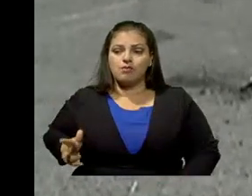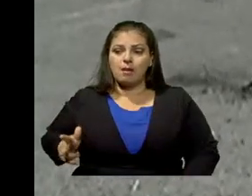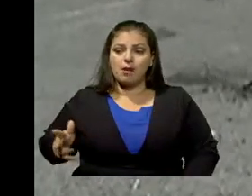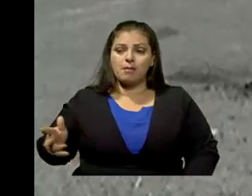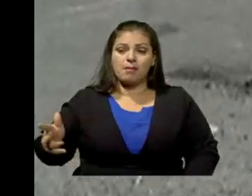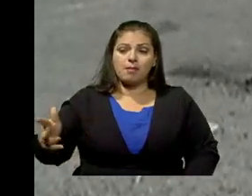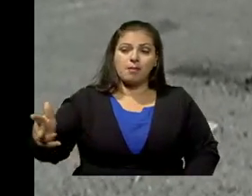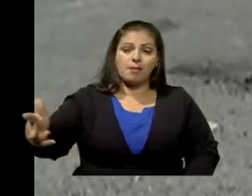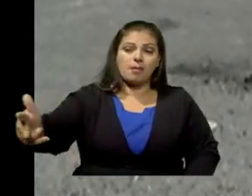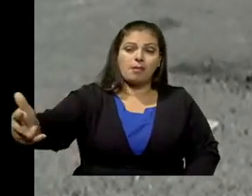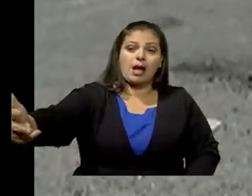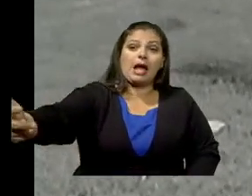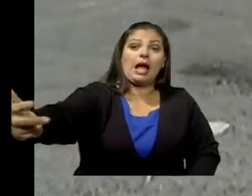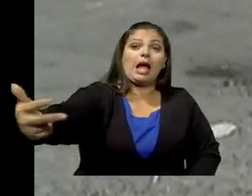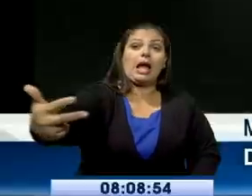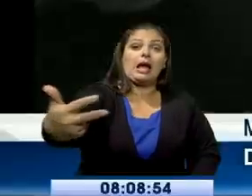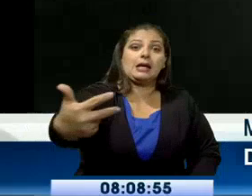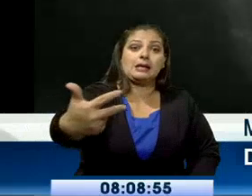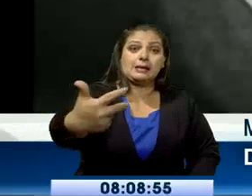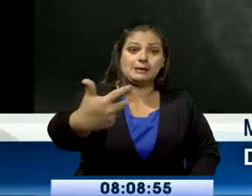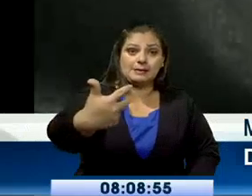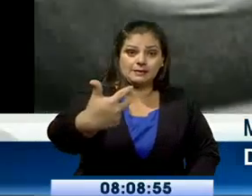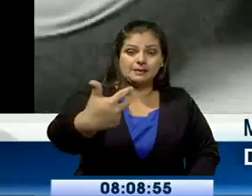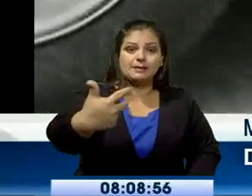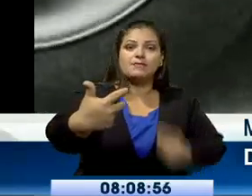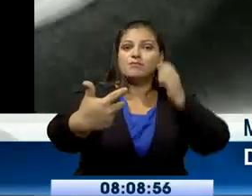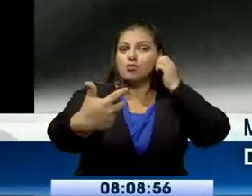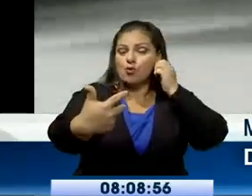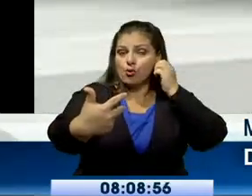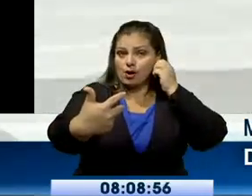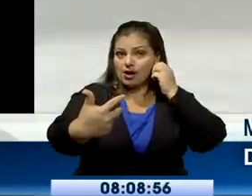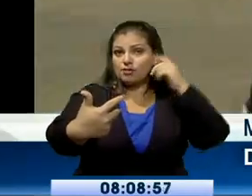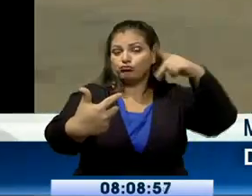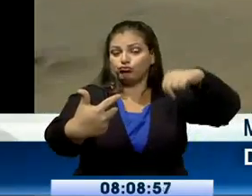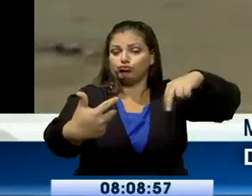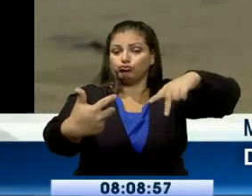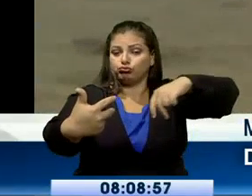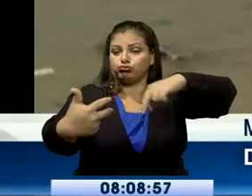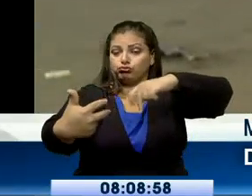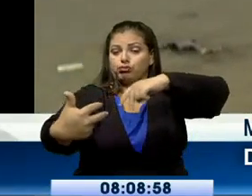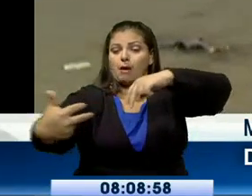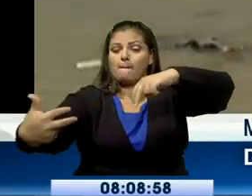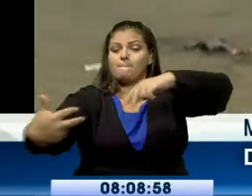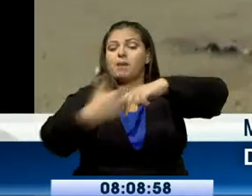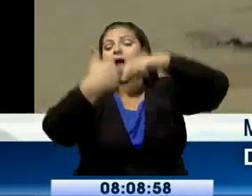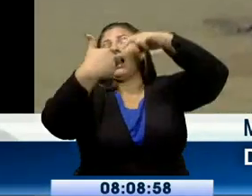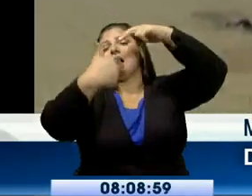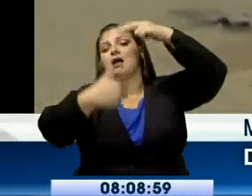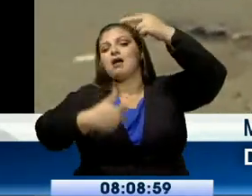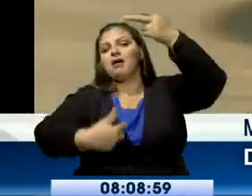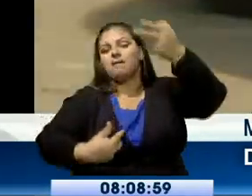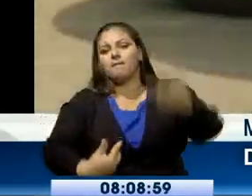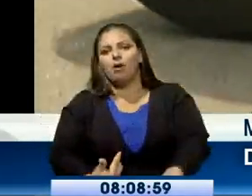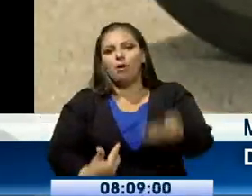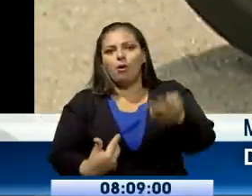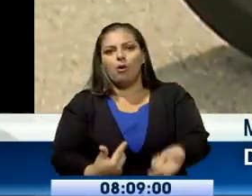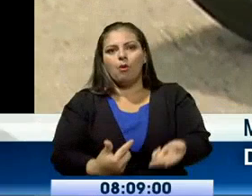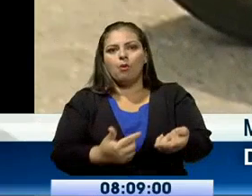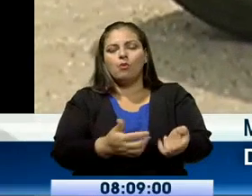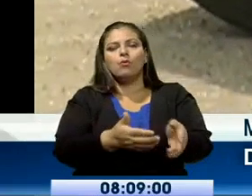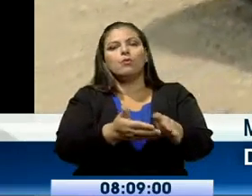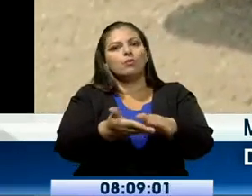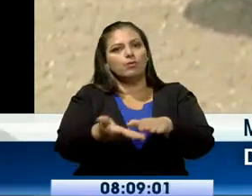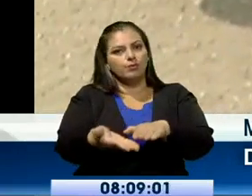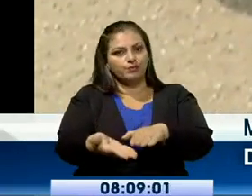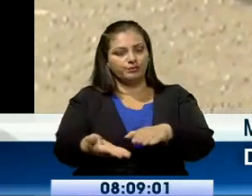El hecho se registró a la altura de la vía Guayaquil-La Aurora, en una de las urbanizaciones del sector. Aparentemente,